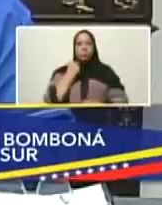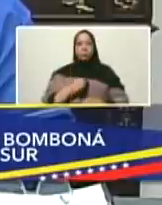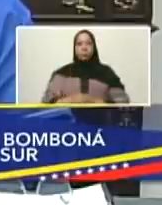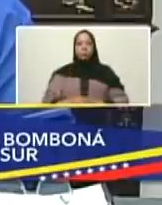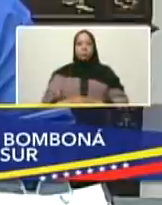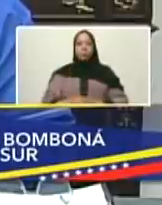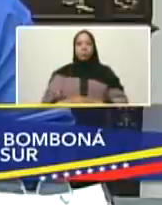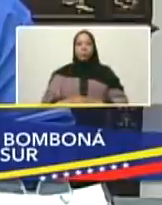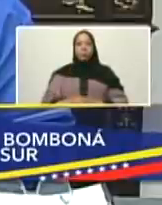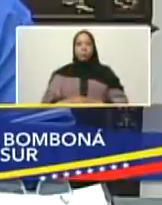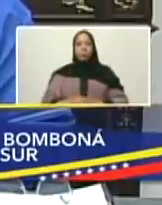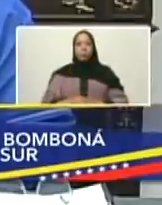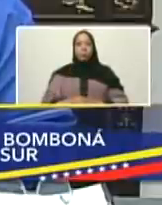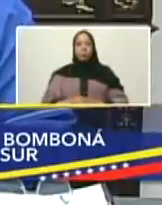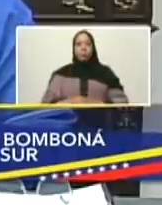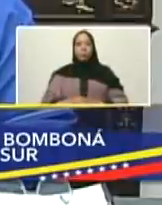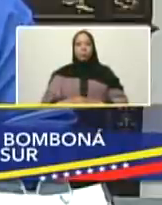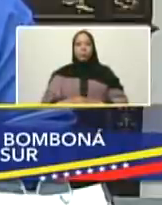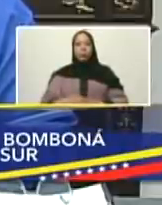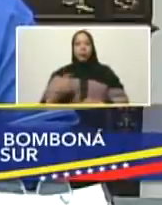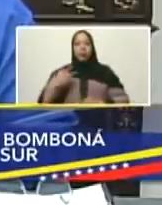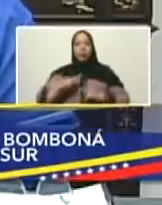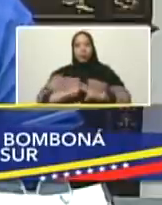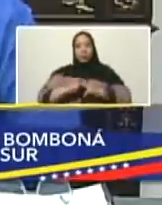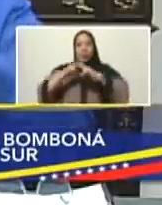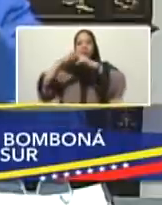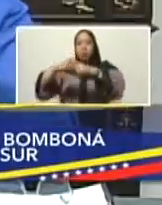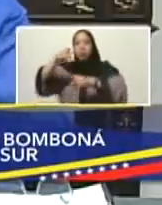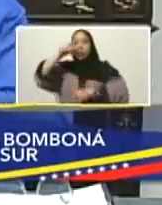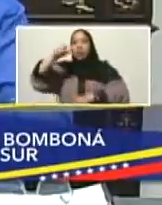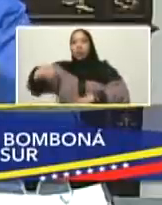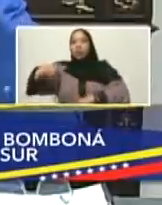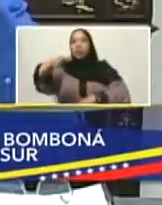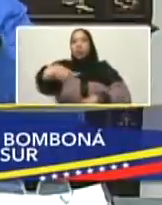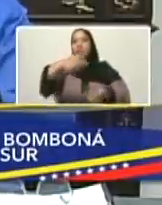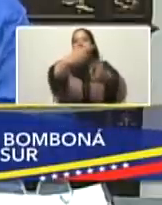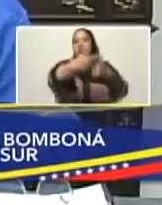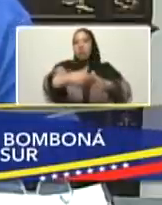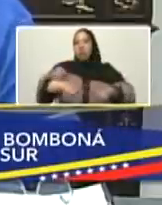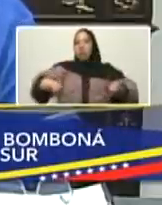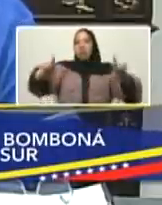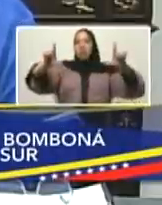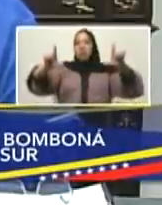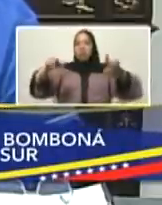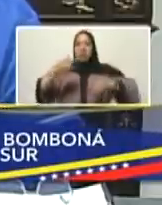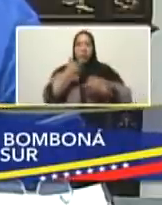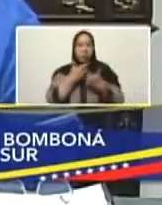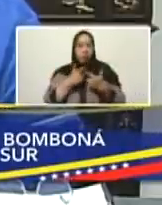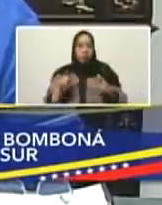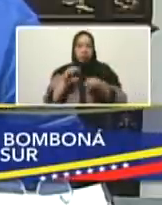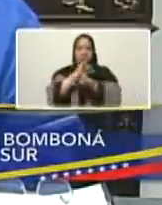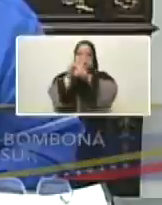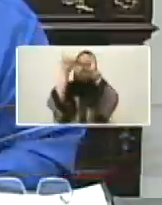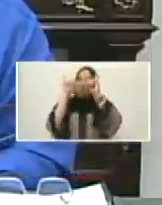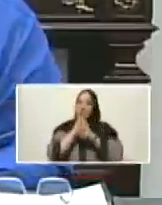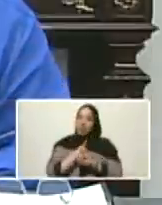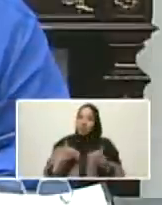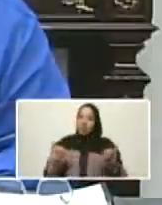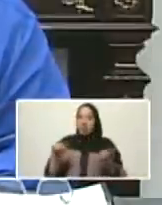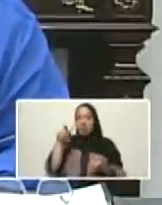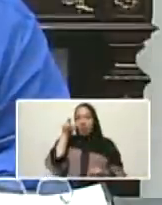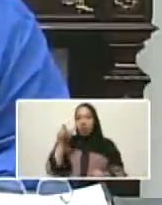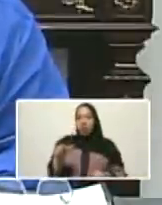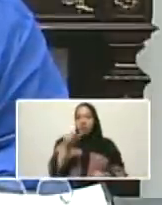pudiendo entregarle a nuestro pueblo libertad independencia y felicidad pudiendo